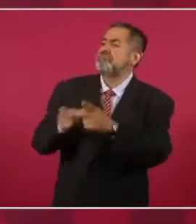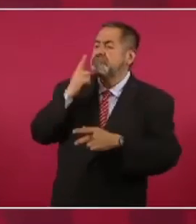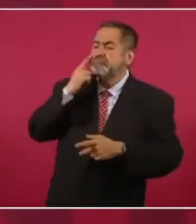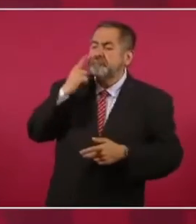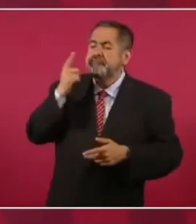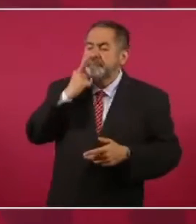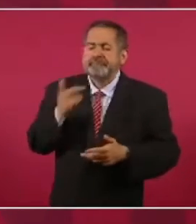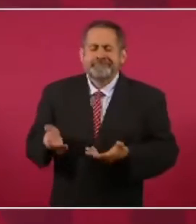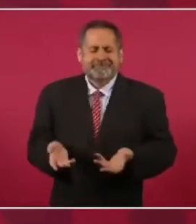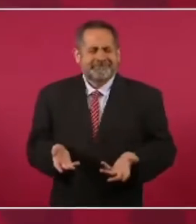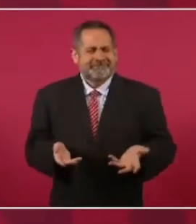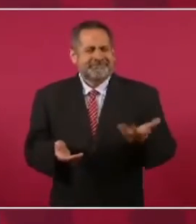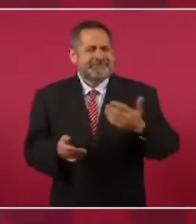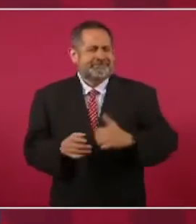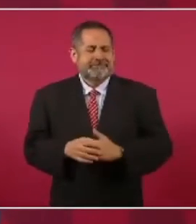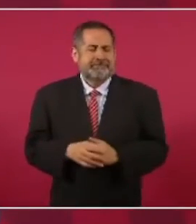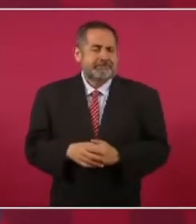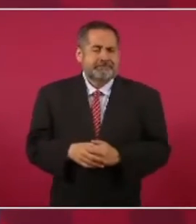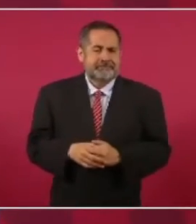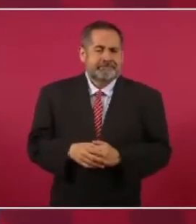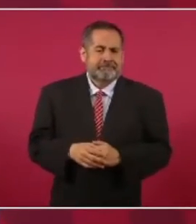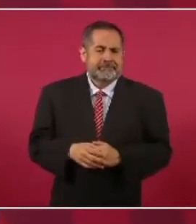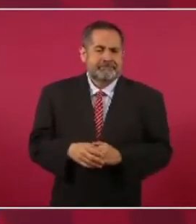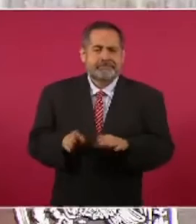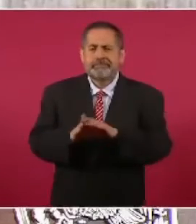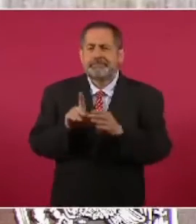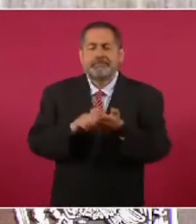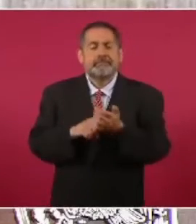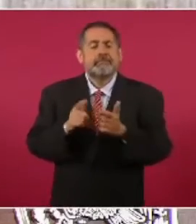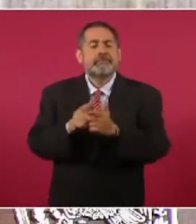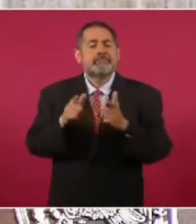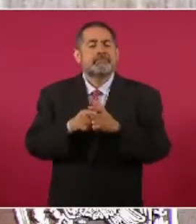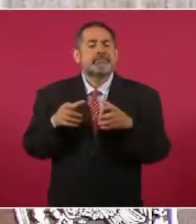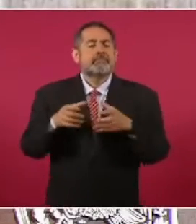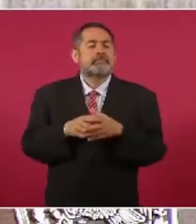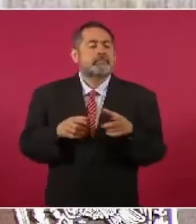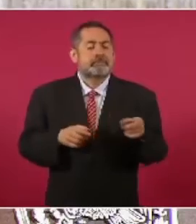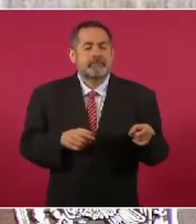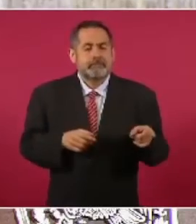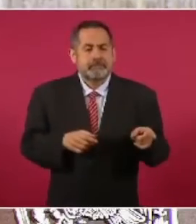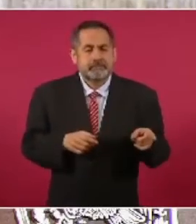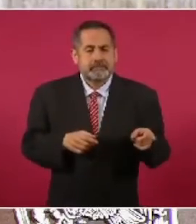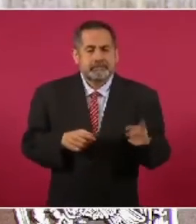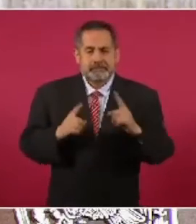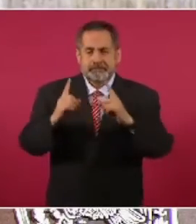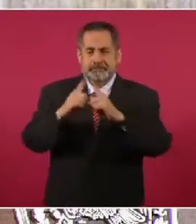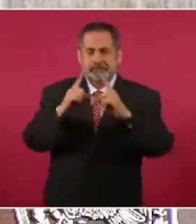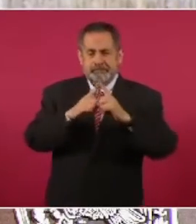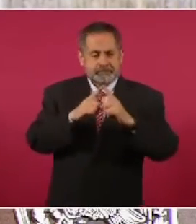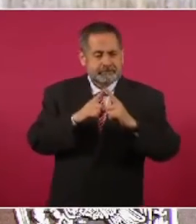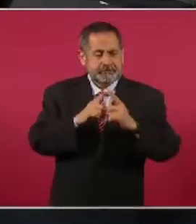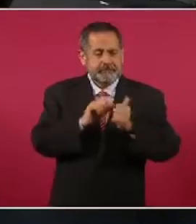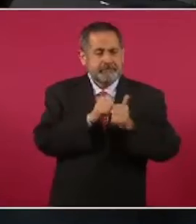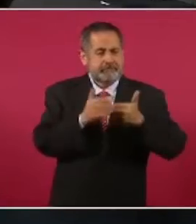como lo de los grupos de la Iglesia progresista,